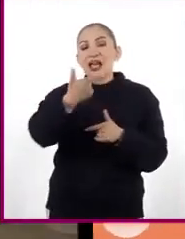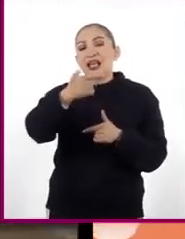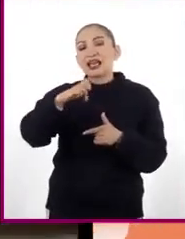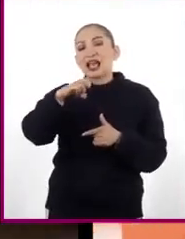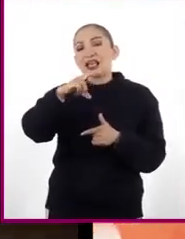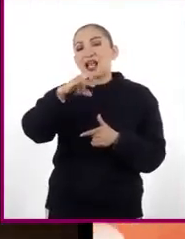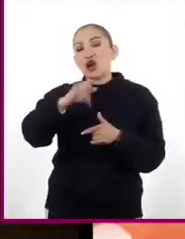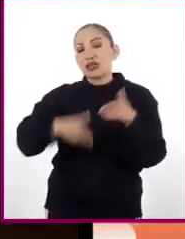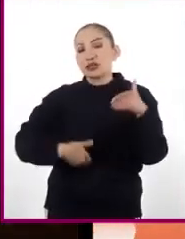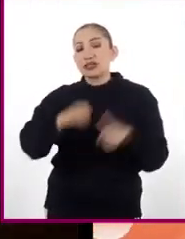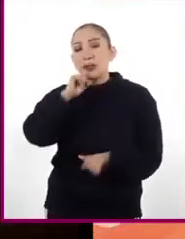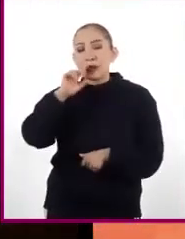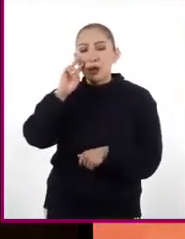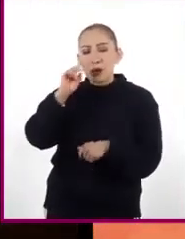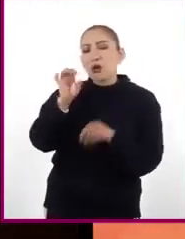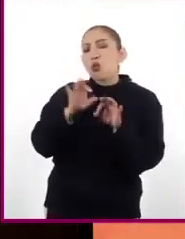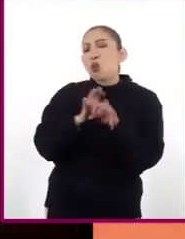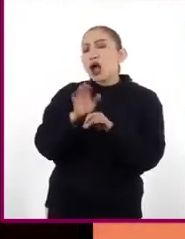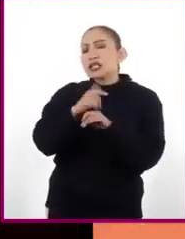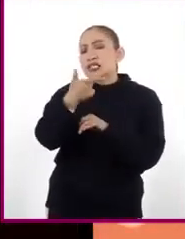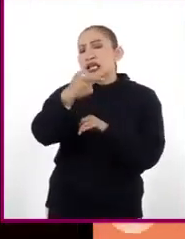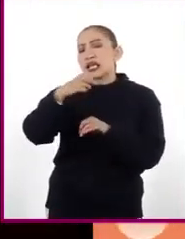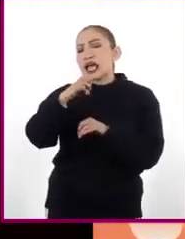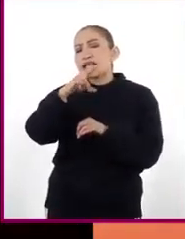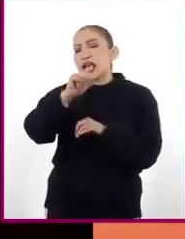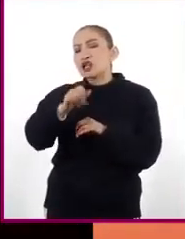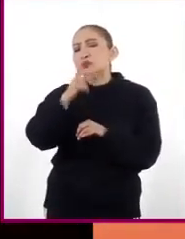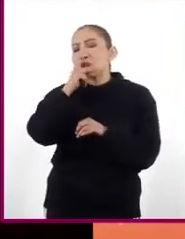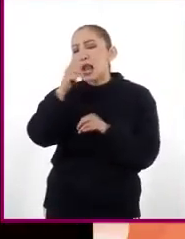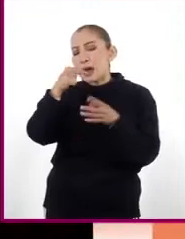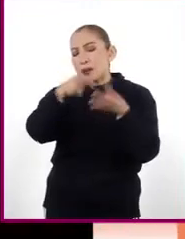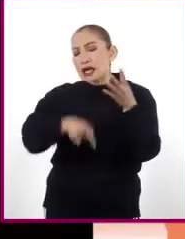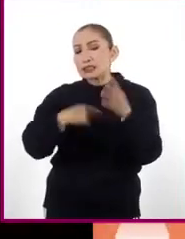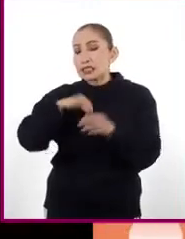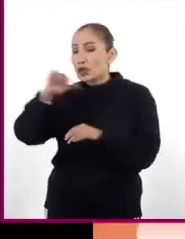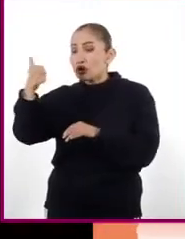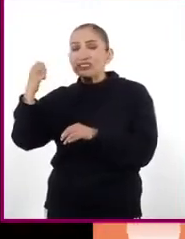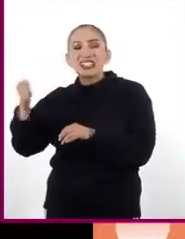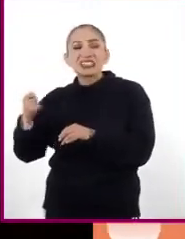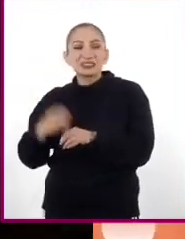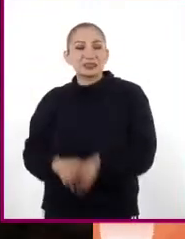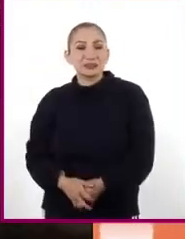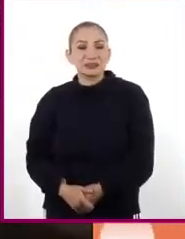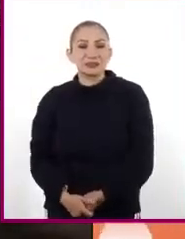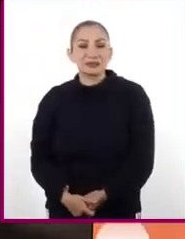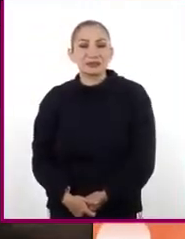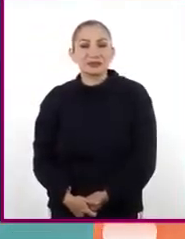del reconocimiento de los géneros teatrales y del uso de la palabra género fuera del teatro.